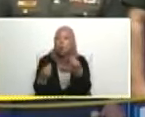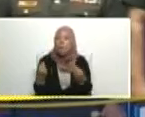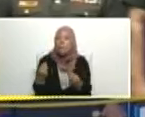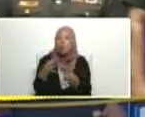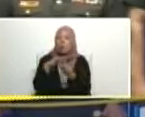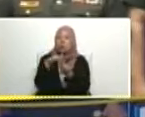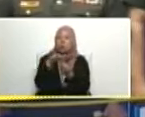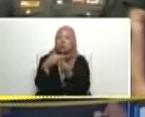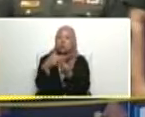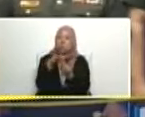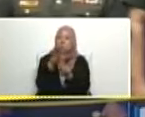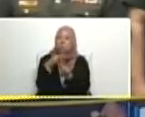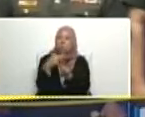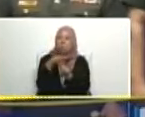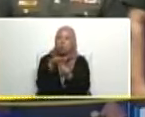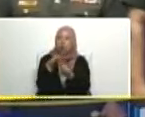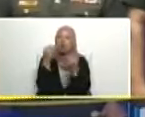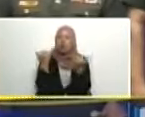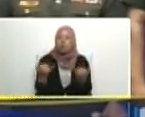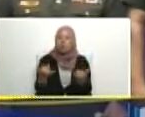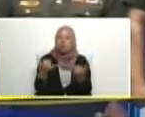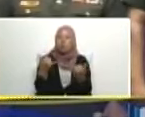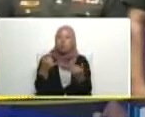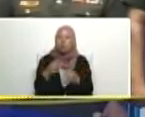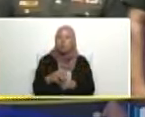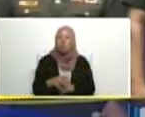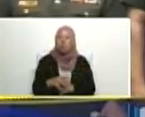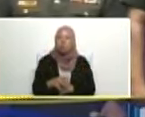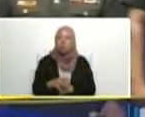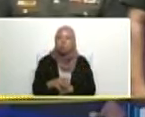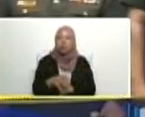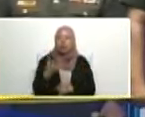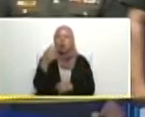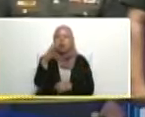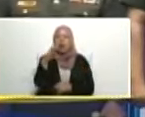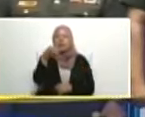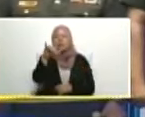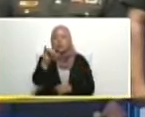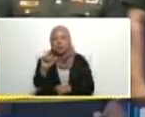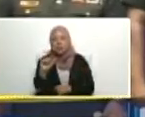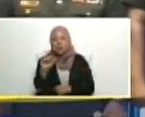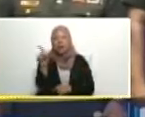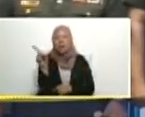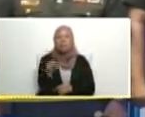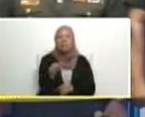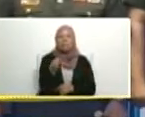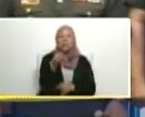vinculación con agencias como la DEA, como la CIA, como el Comando Sur.